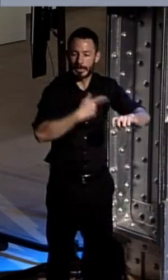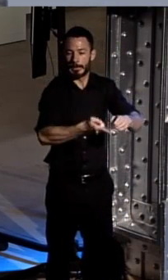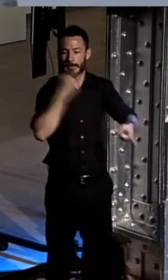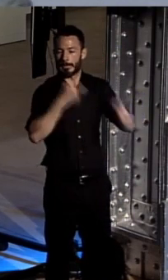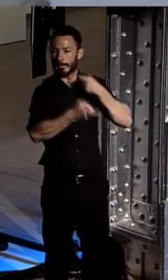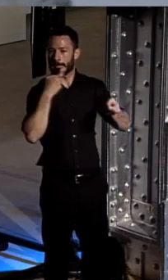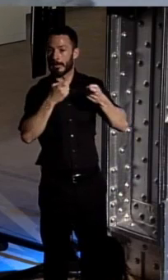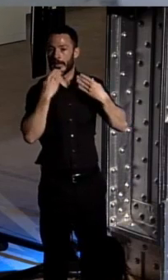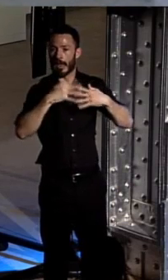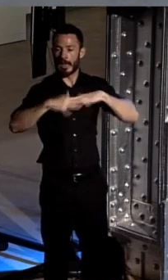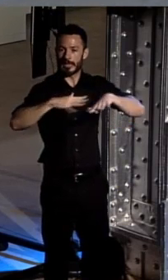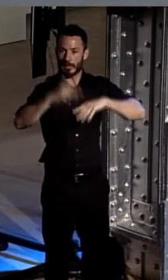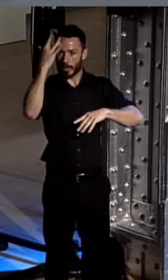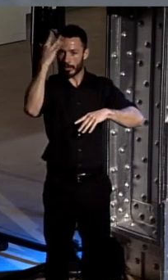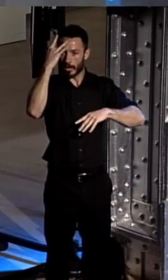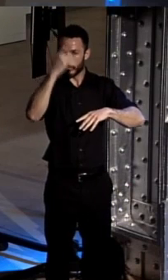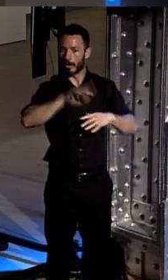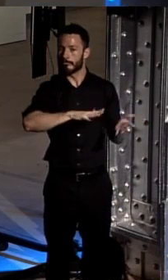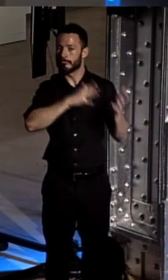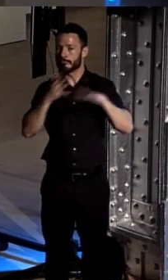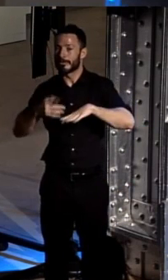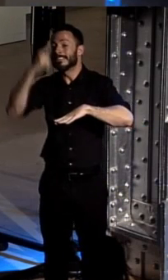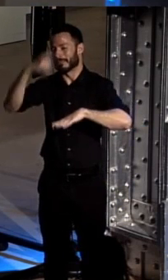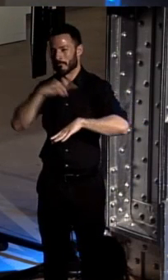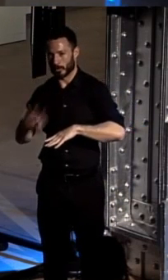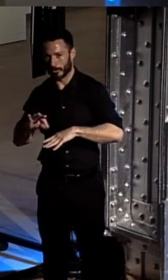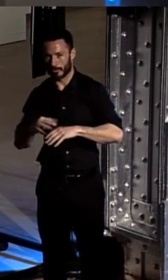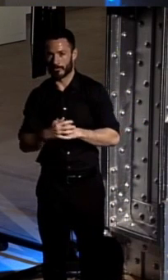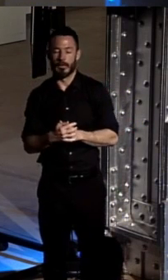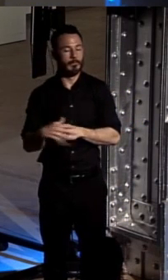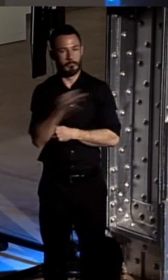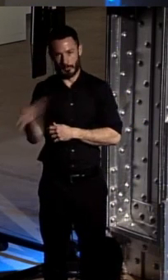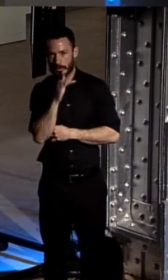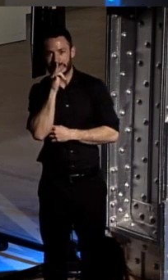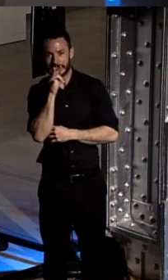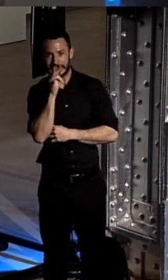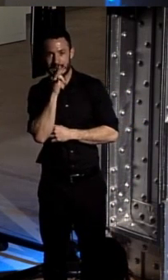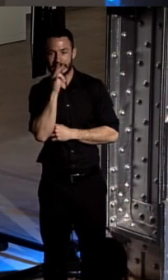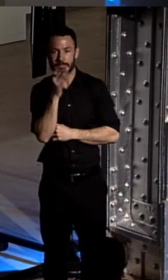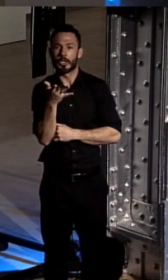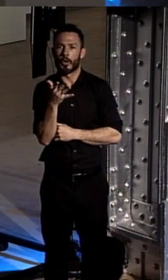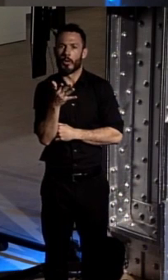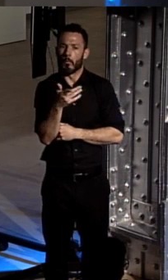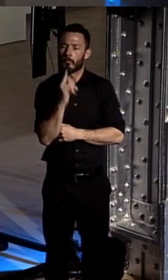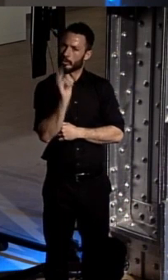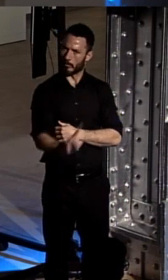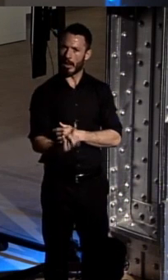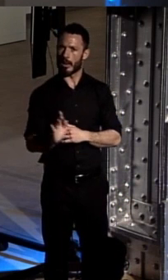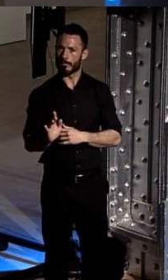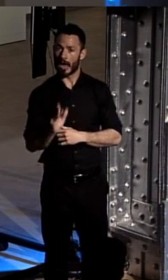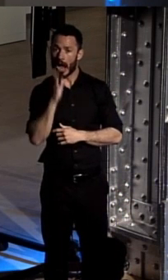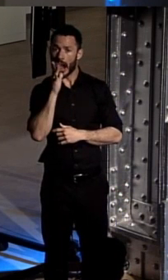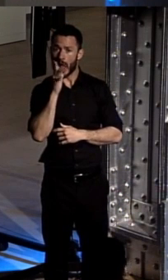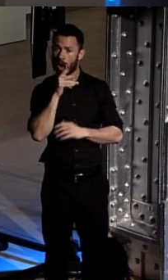de la actividad cerebral. Y esto quiero mostrárselos ahora para que vean dónde está la tecnología. Van a ver que no es perfecto, está lejos de ser perfecto, pero tampoco está mal. Van a ver